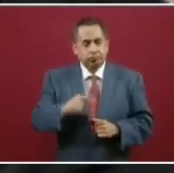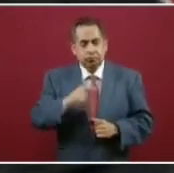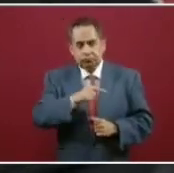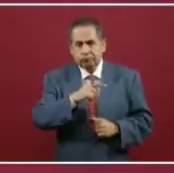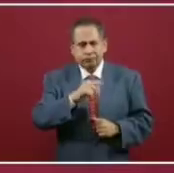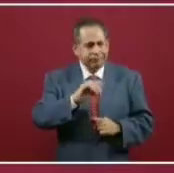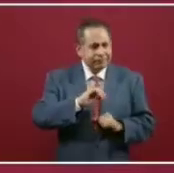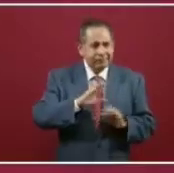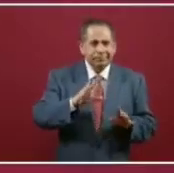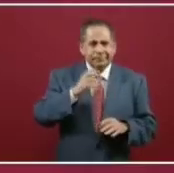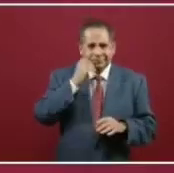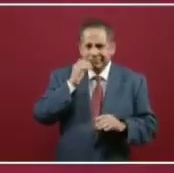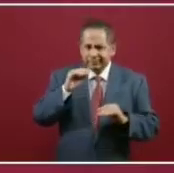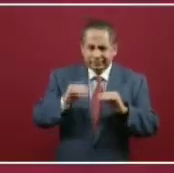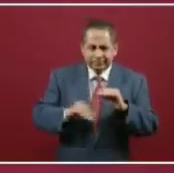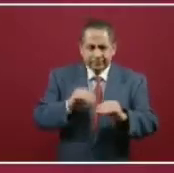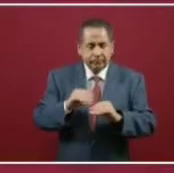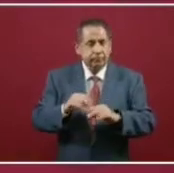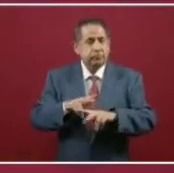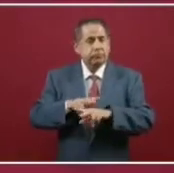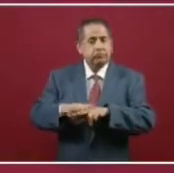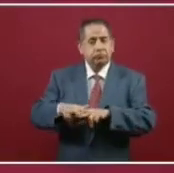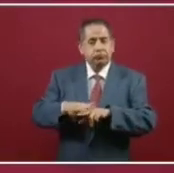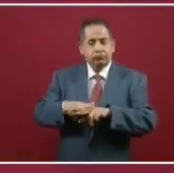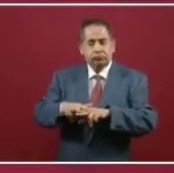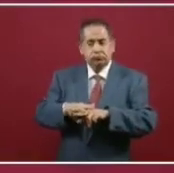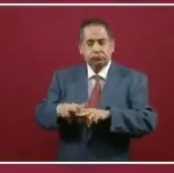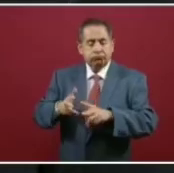rehabilite el tren